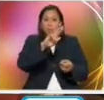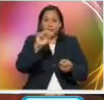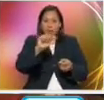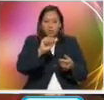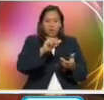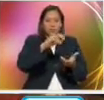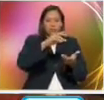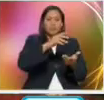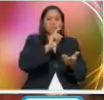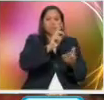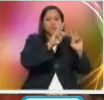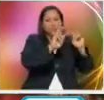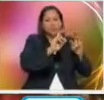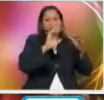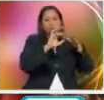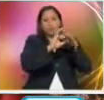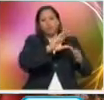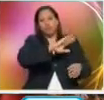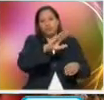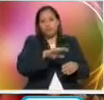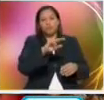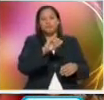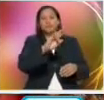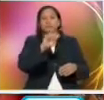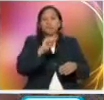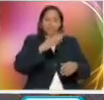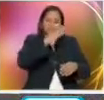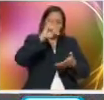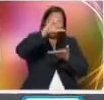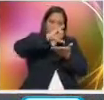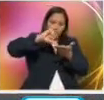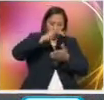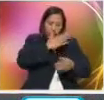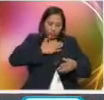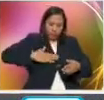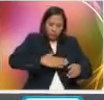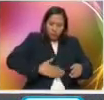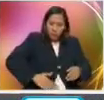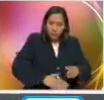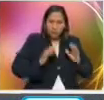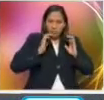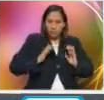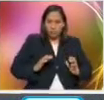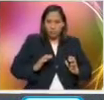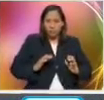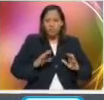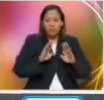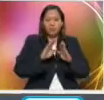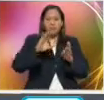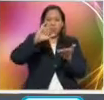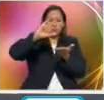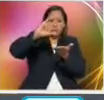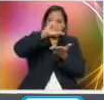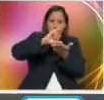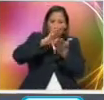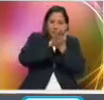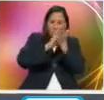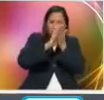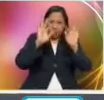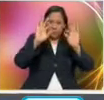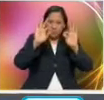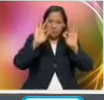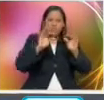muerte. Ah. En la antigüedad, la mirra se utilizaba, que no sé si la conozcas, Juan, es una Sí, especie claro. de resina. Es una resina, ¿verdad? Es una